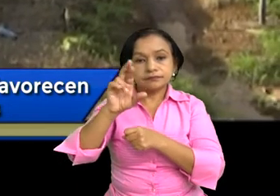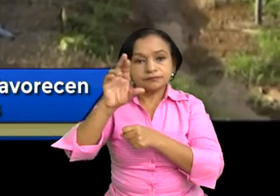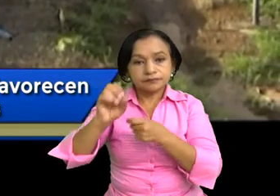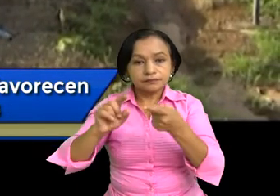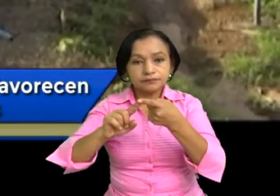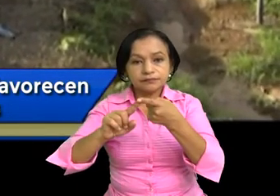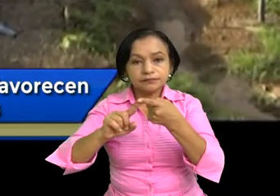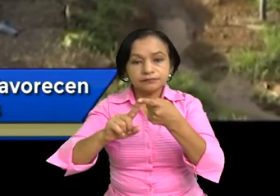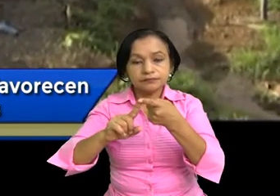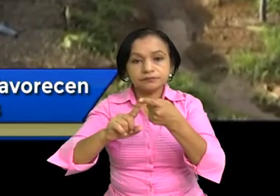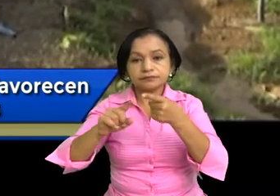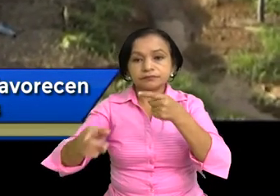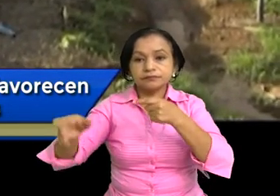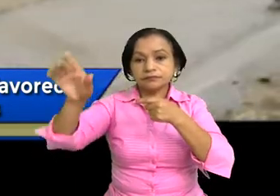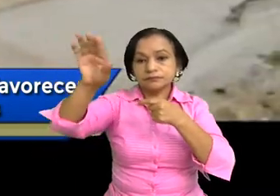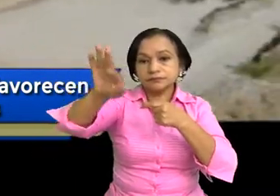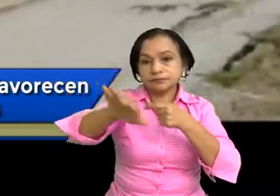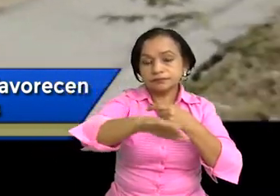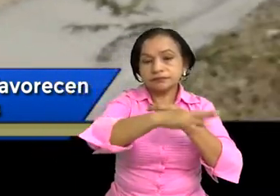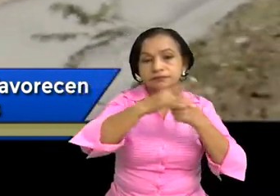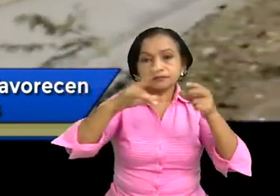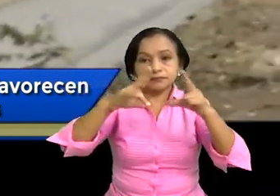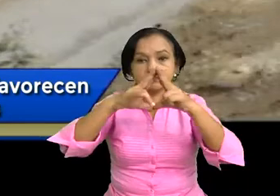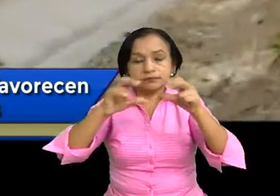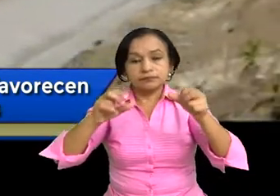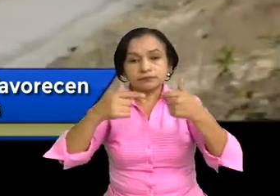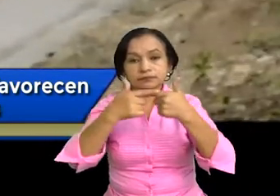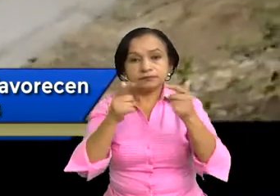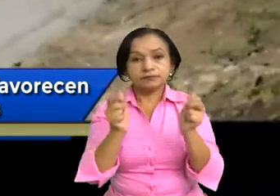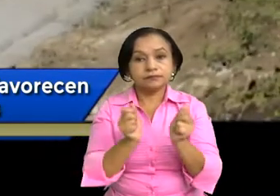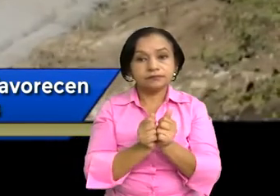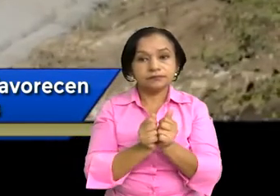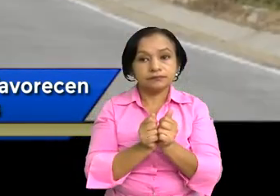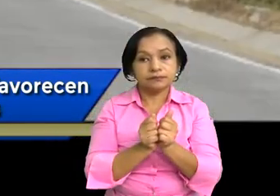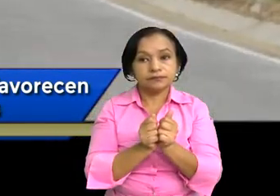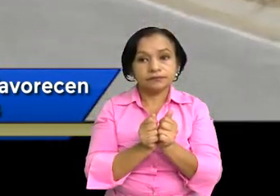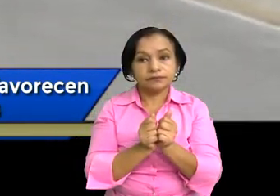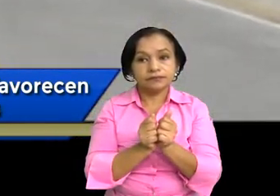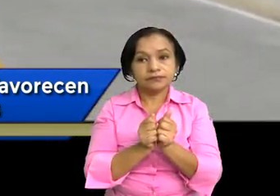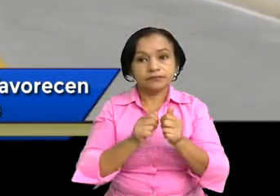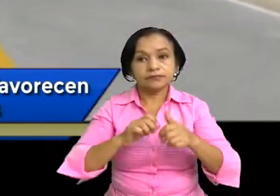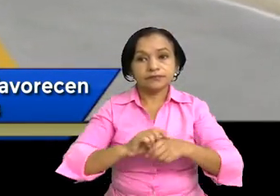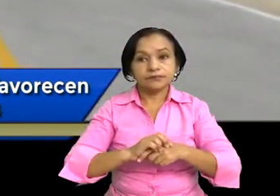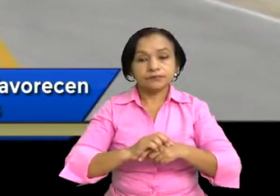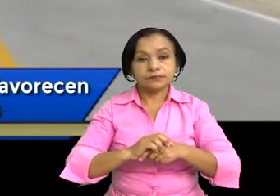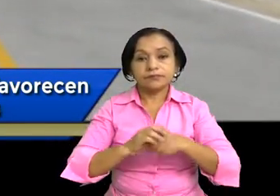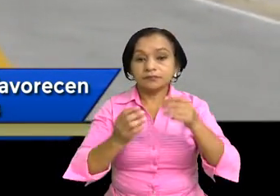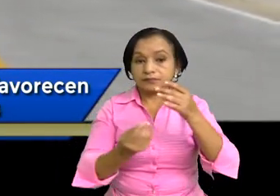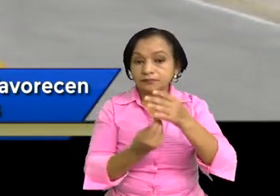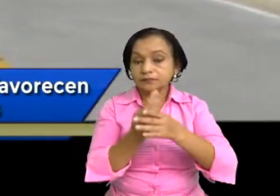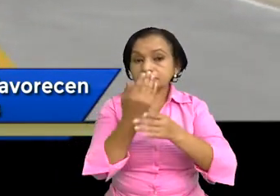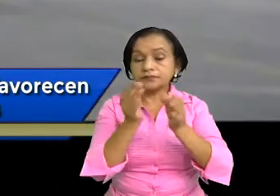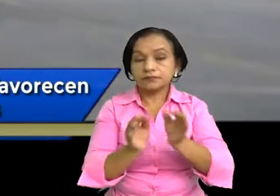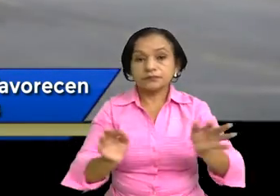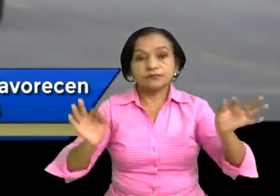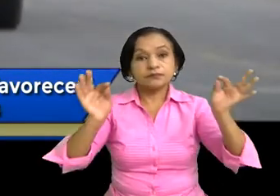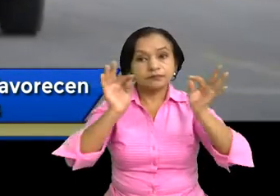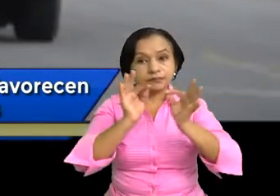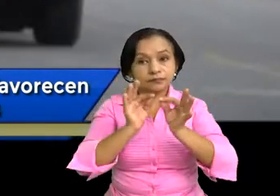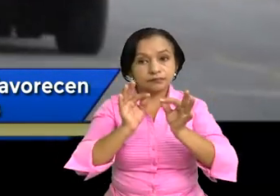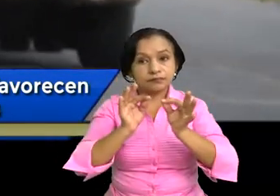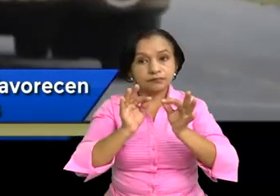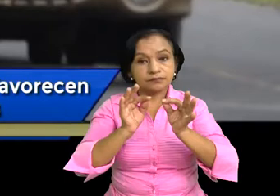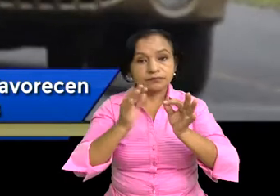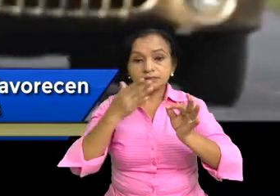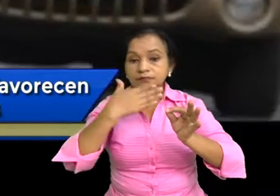propio costa pacífica de Nicaragua, en ese sector, en un sector productivo muy importante,